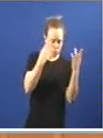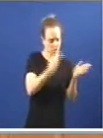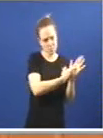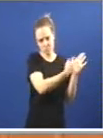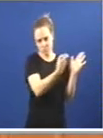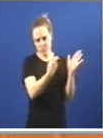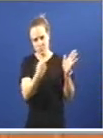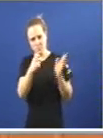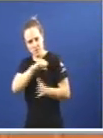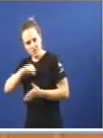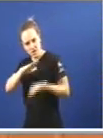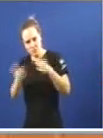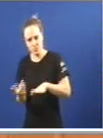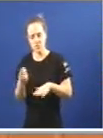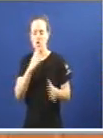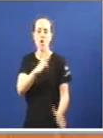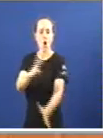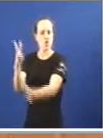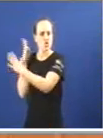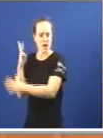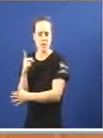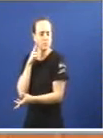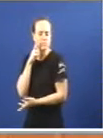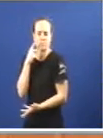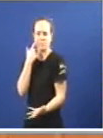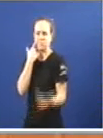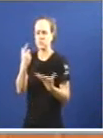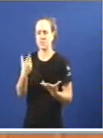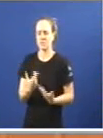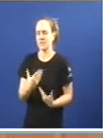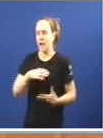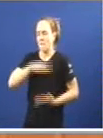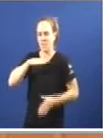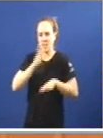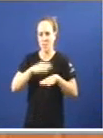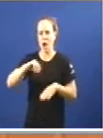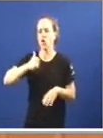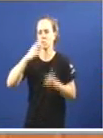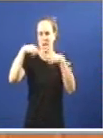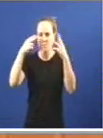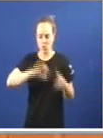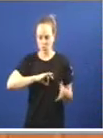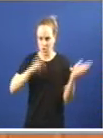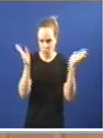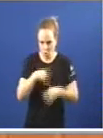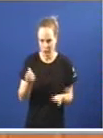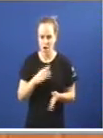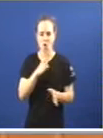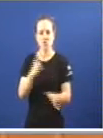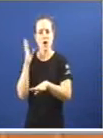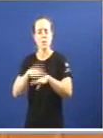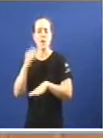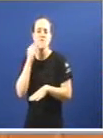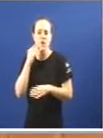confirman hoy todas no sin capacidad para hacer un hospital público en pontevedra hoy tonos de incapacidad de para ampliar un hospital de ferrol